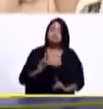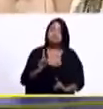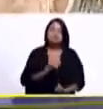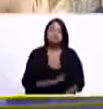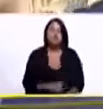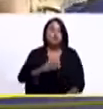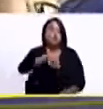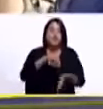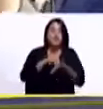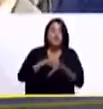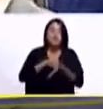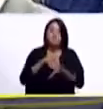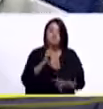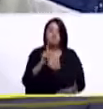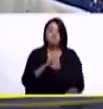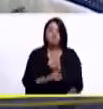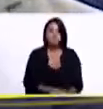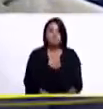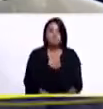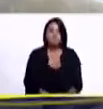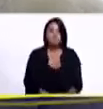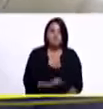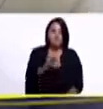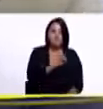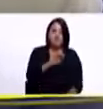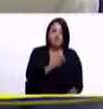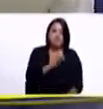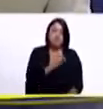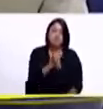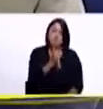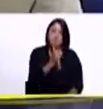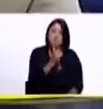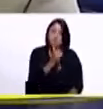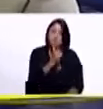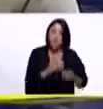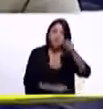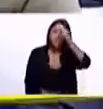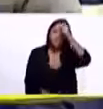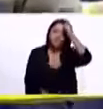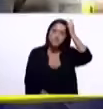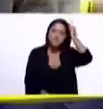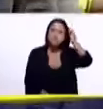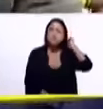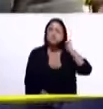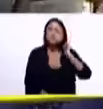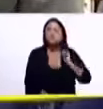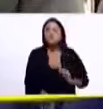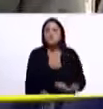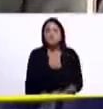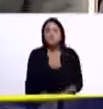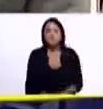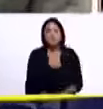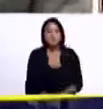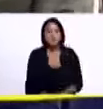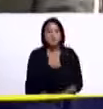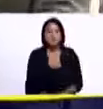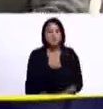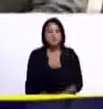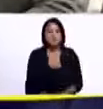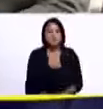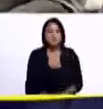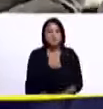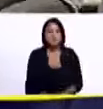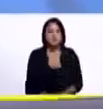debilidad. No le tememos a nadie en este mundo, no tenemos cola de paja que dicen. Nosotros